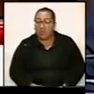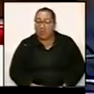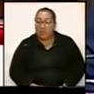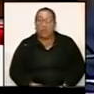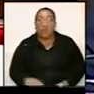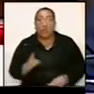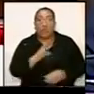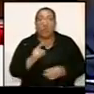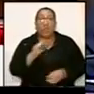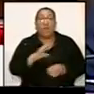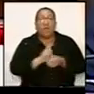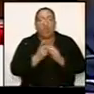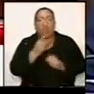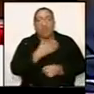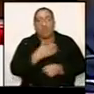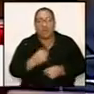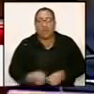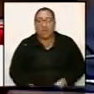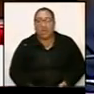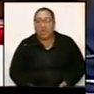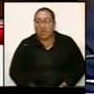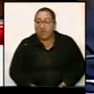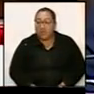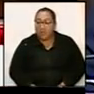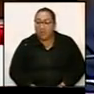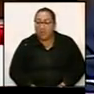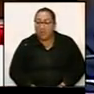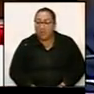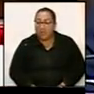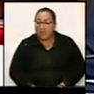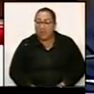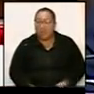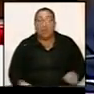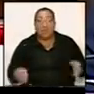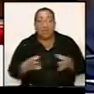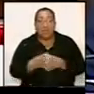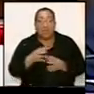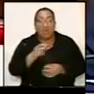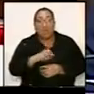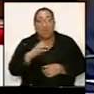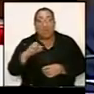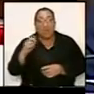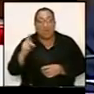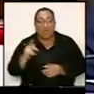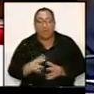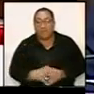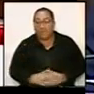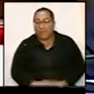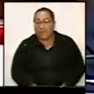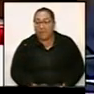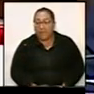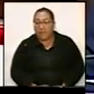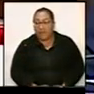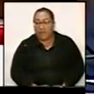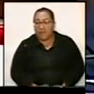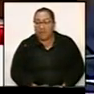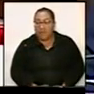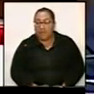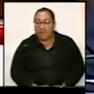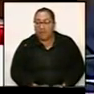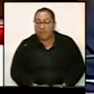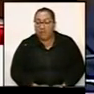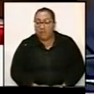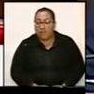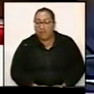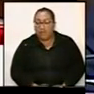gobierno que se habrá cambiado de presidente, pero gobernó bajo un mismo partido que se llama Peruanos por el Cambio. En